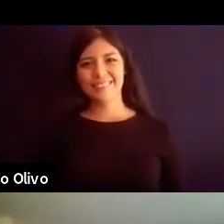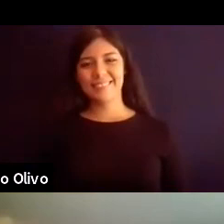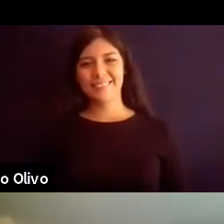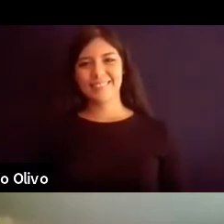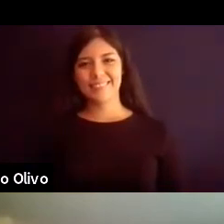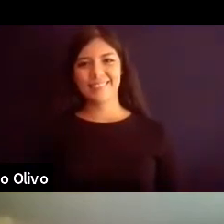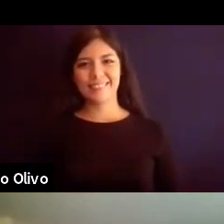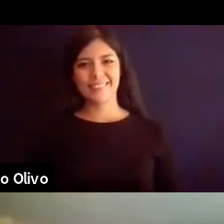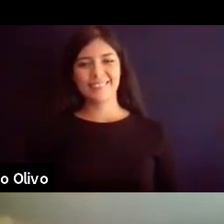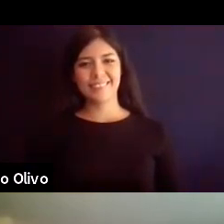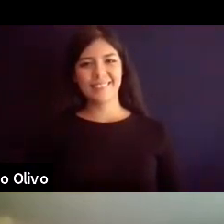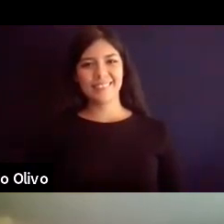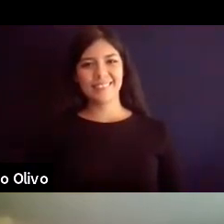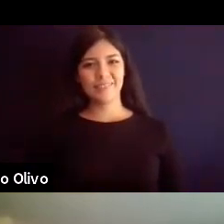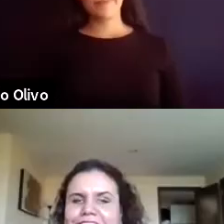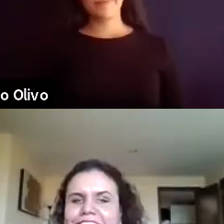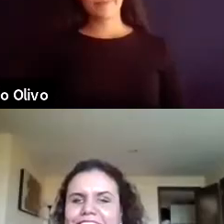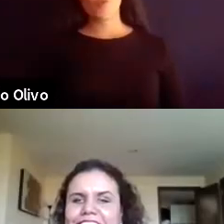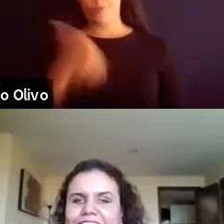¡Hola, maestra! Muy bien, va otra.